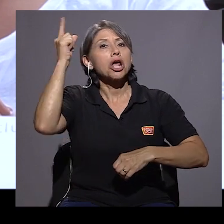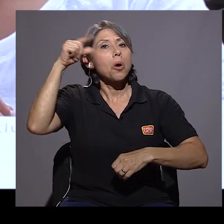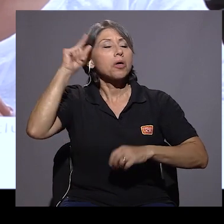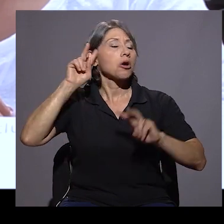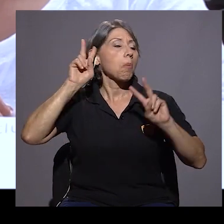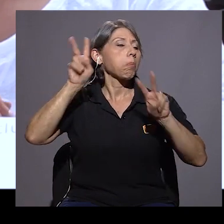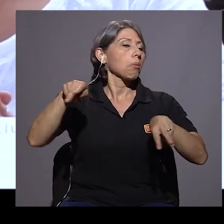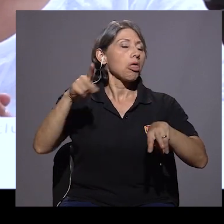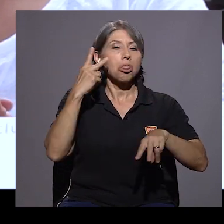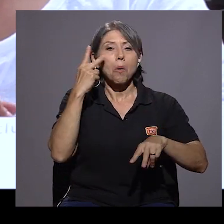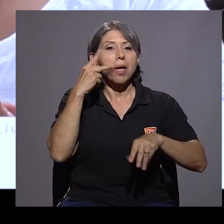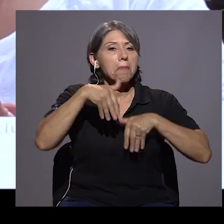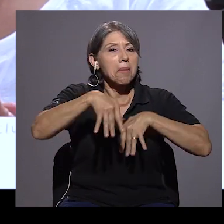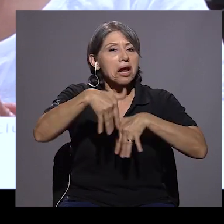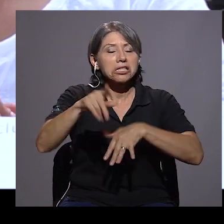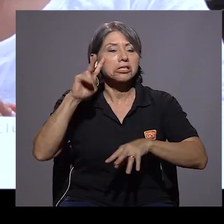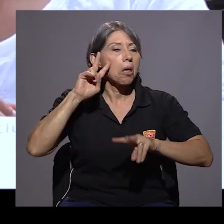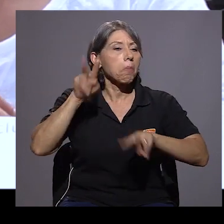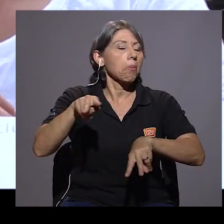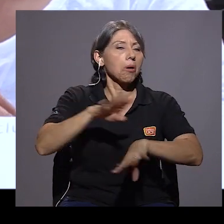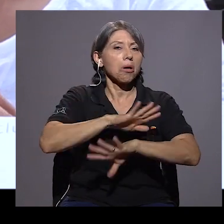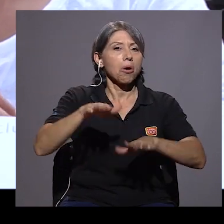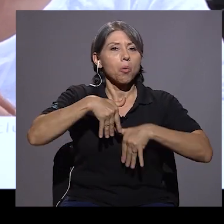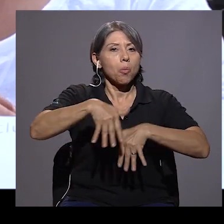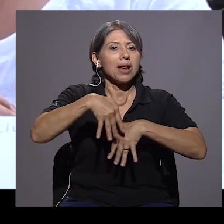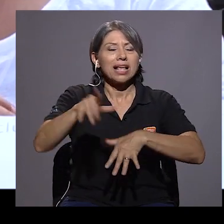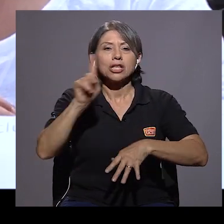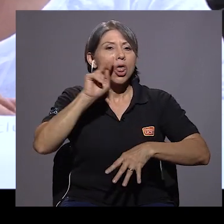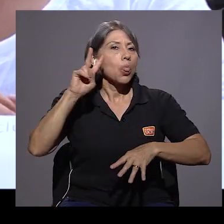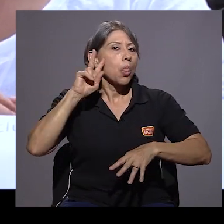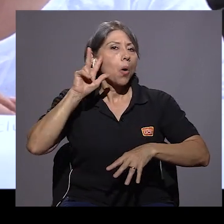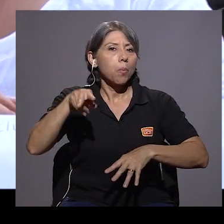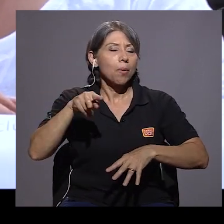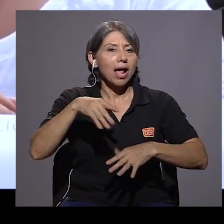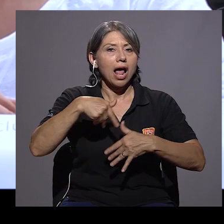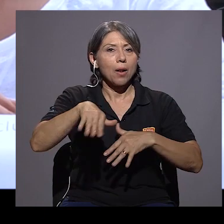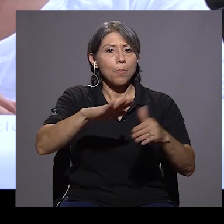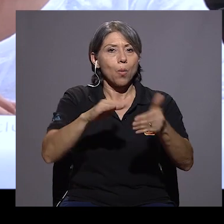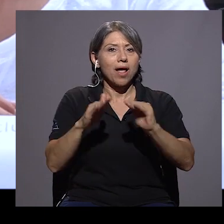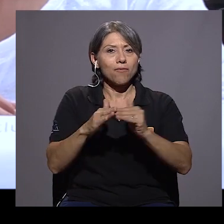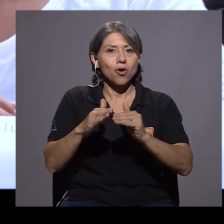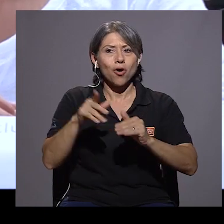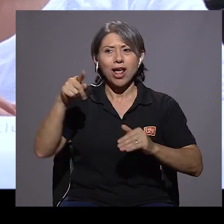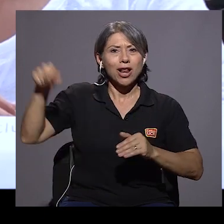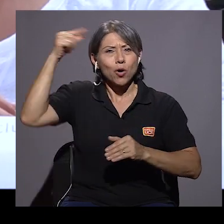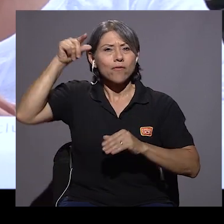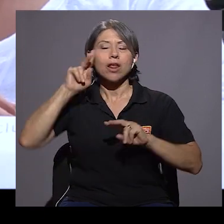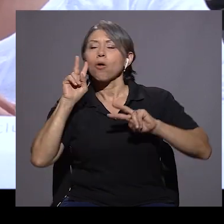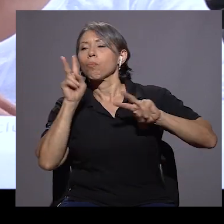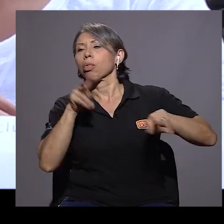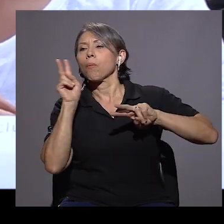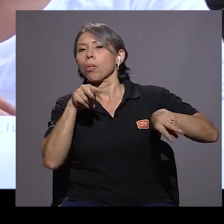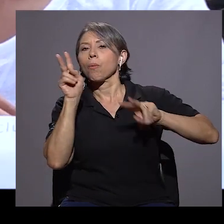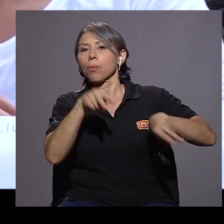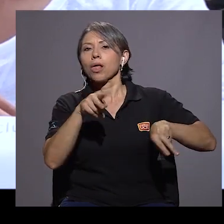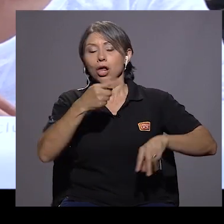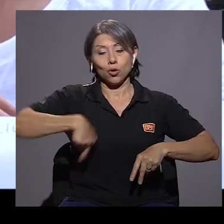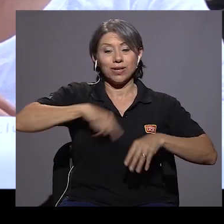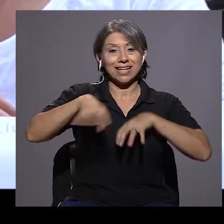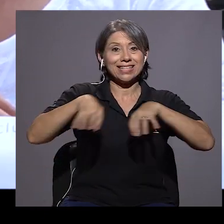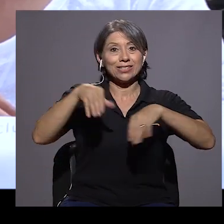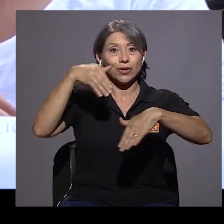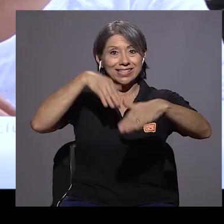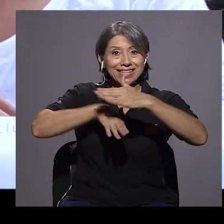incidencia política porque el gobierno no escucha las marchas, no escucha las huelgas, no escucha al pueblo. Nuestras acciones han sido acciones directas